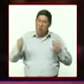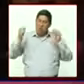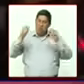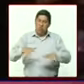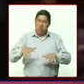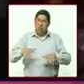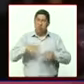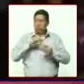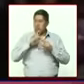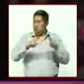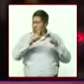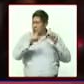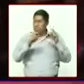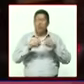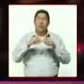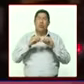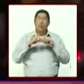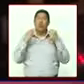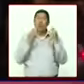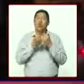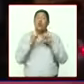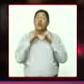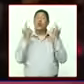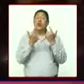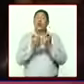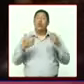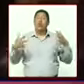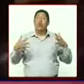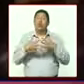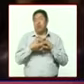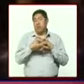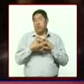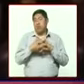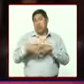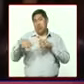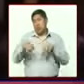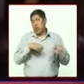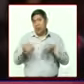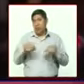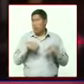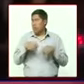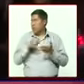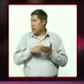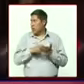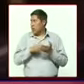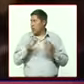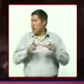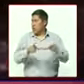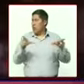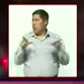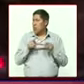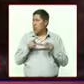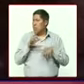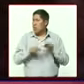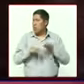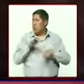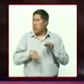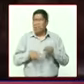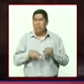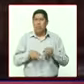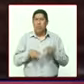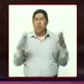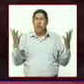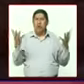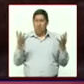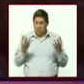los diferentes sectores sociales en este bloqueo. Segundo día de bloqueo precisamente en este punto. Tal vez la gente ha reducido